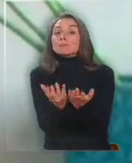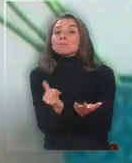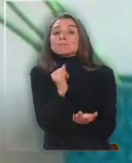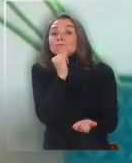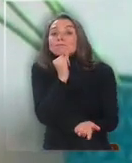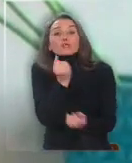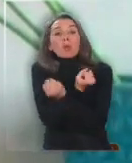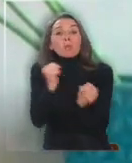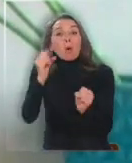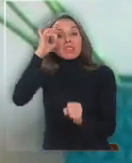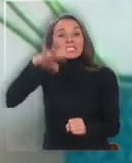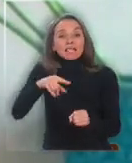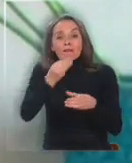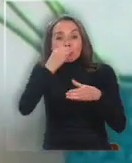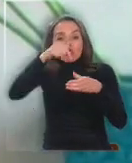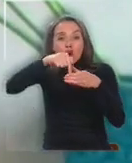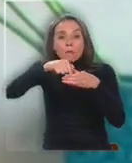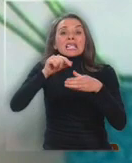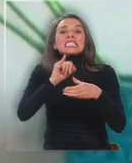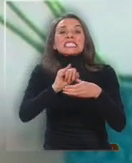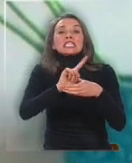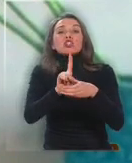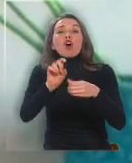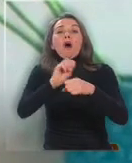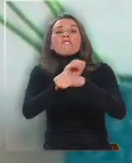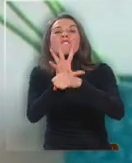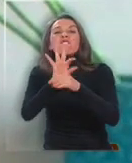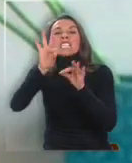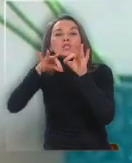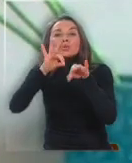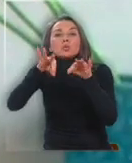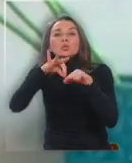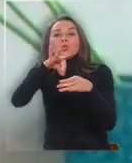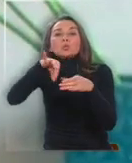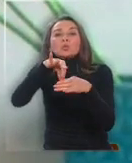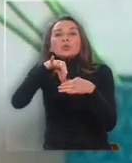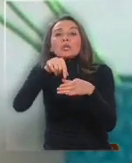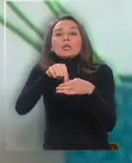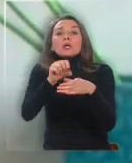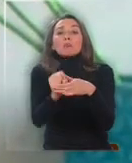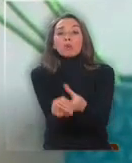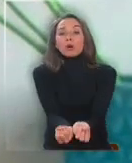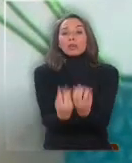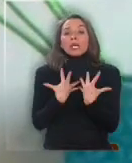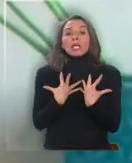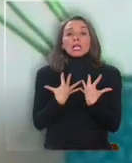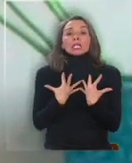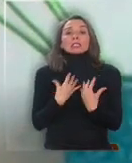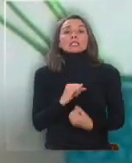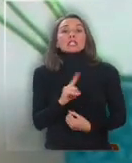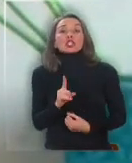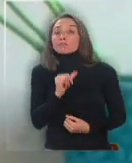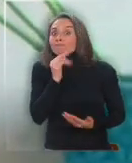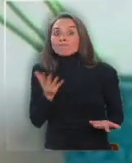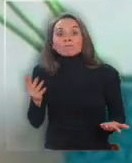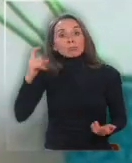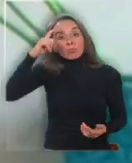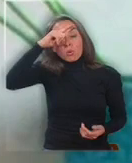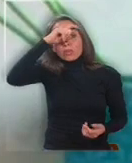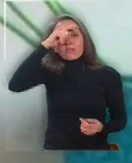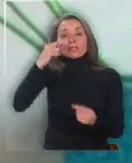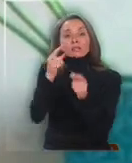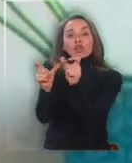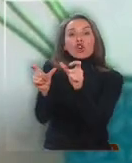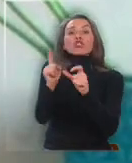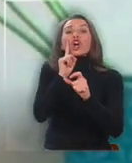cómo saber si esa comida venía con virus y si el virus de esa comida nos contagió a nosotros. Es muy difícil hacer esa